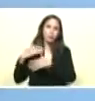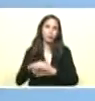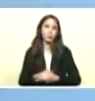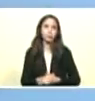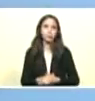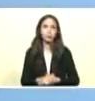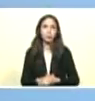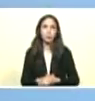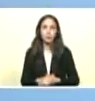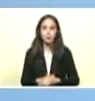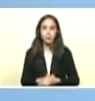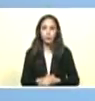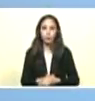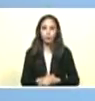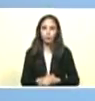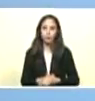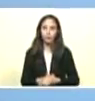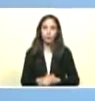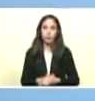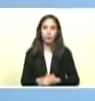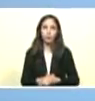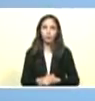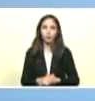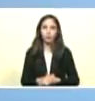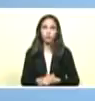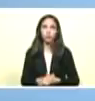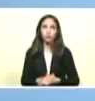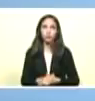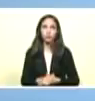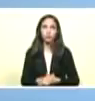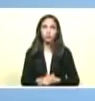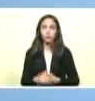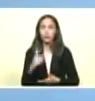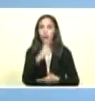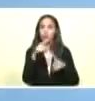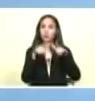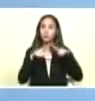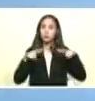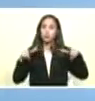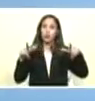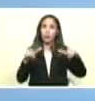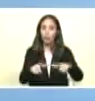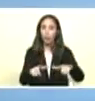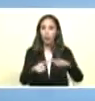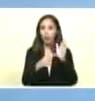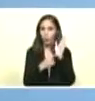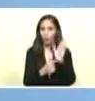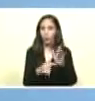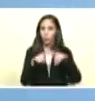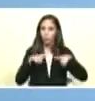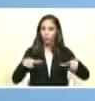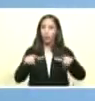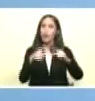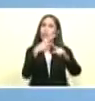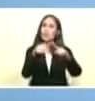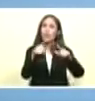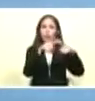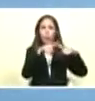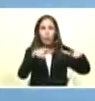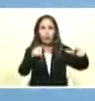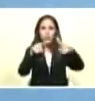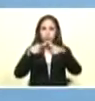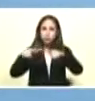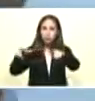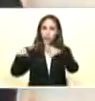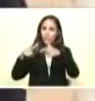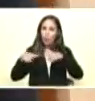en Venezuela, de mano de la juventud. Y este espacio, presidente, bueno, cuenta con varias áreas. Una de ellas